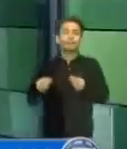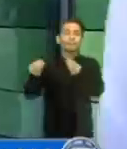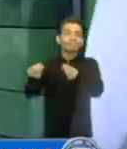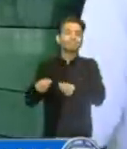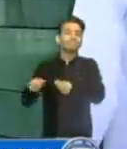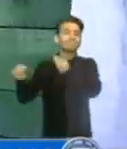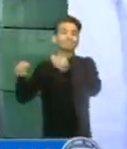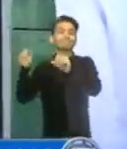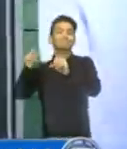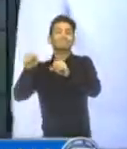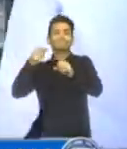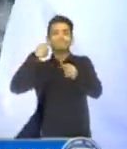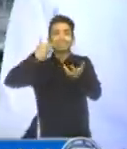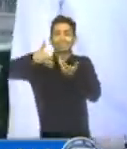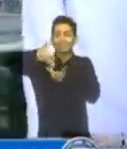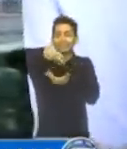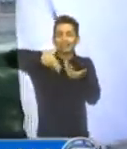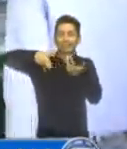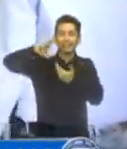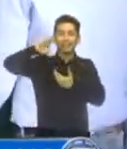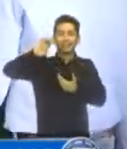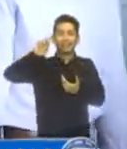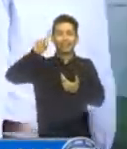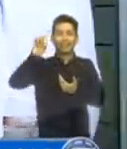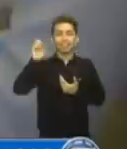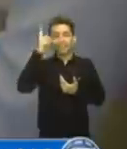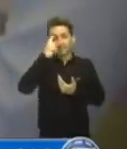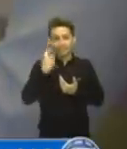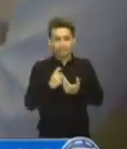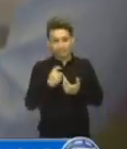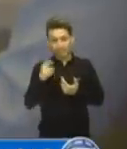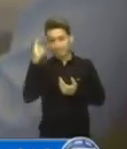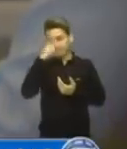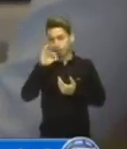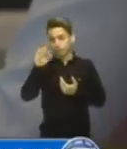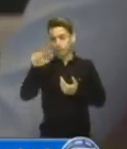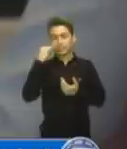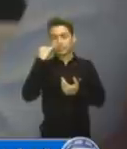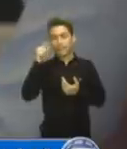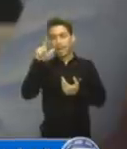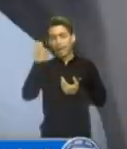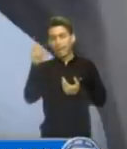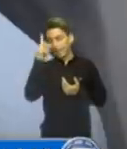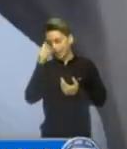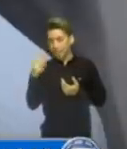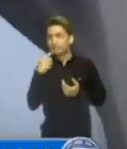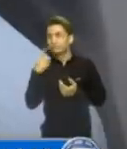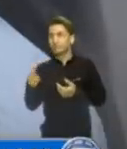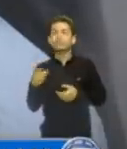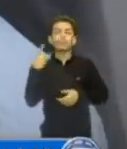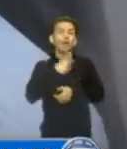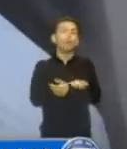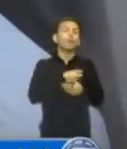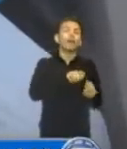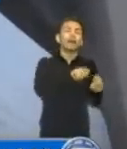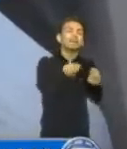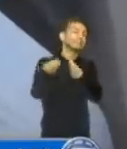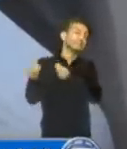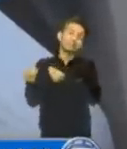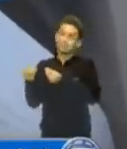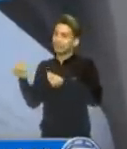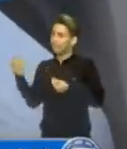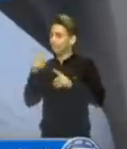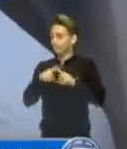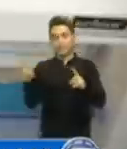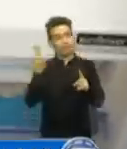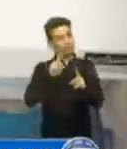medios sociales, mercados ilegales, vacunas que seguramente son falsificadas,